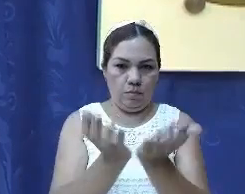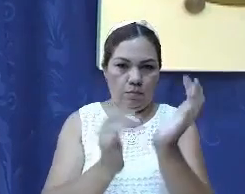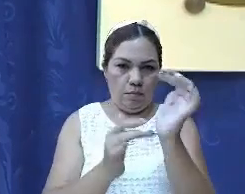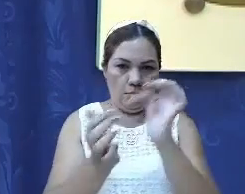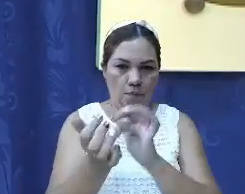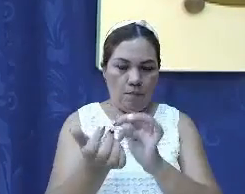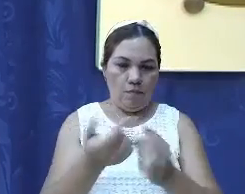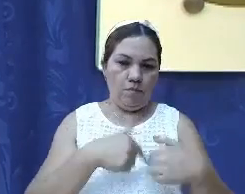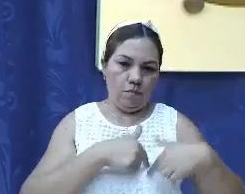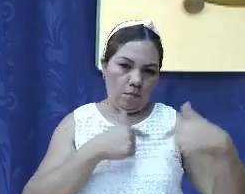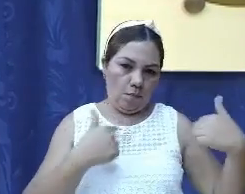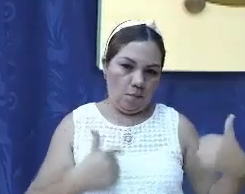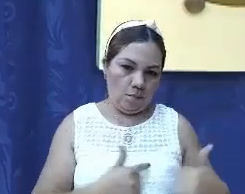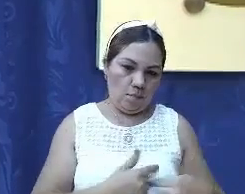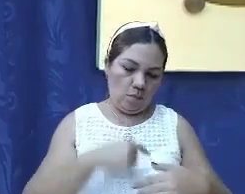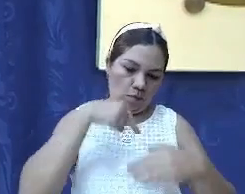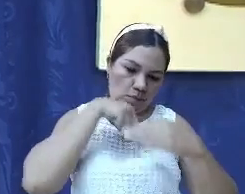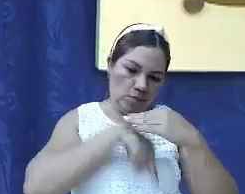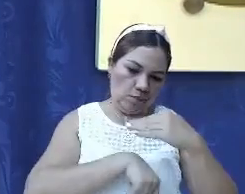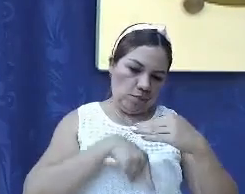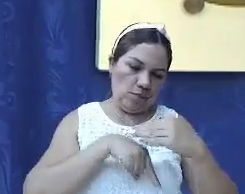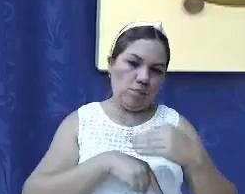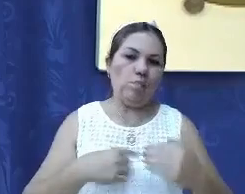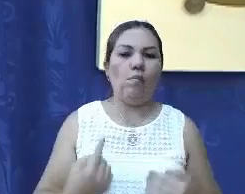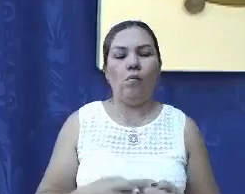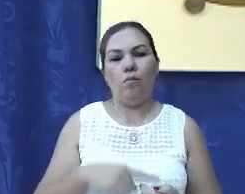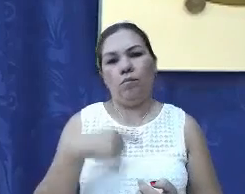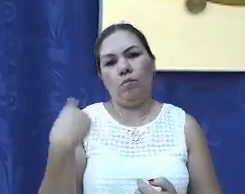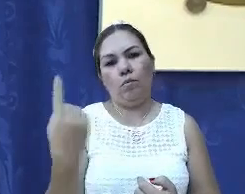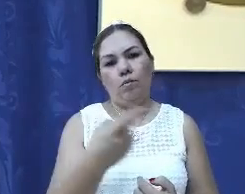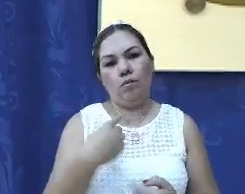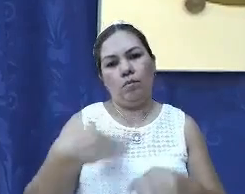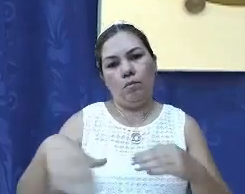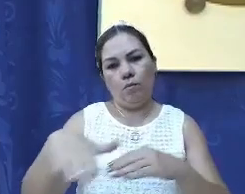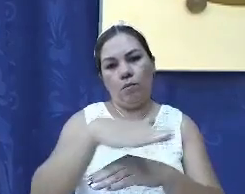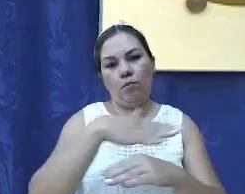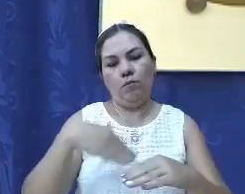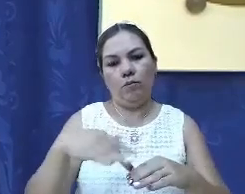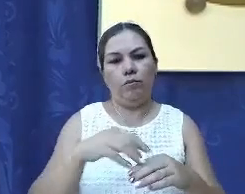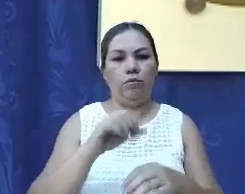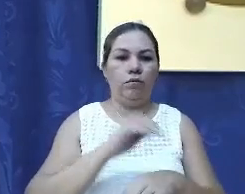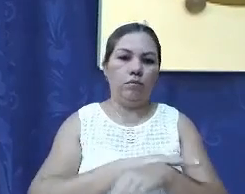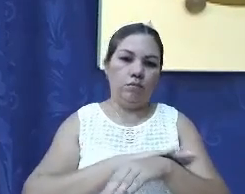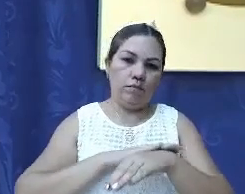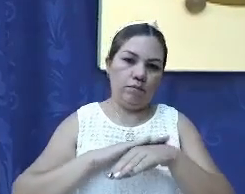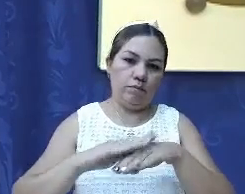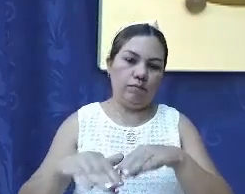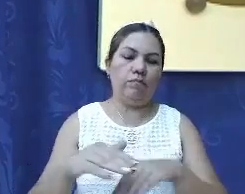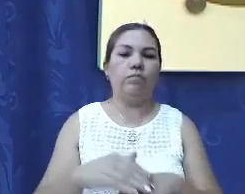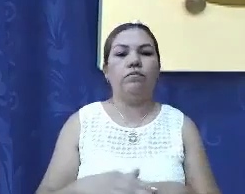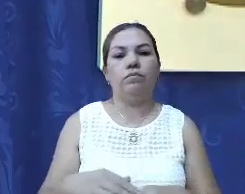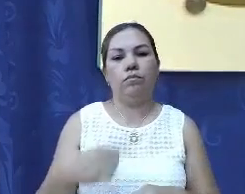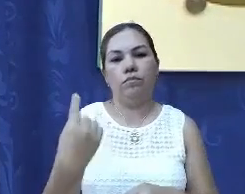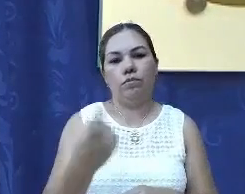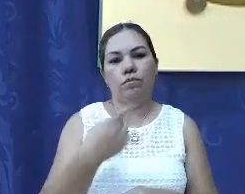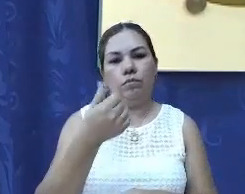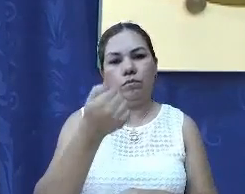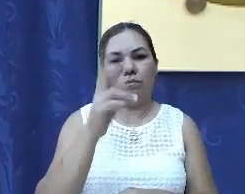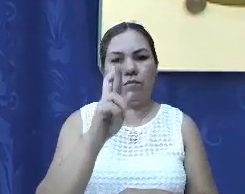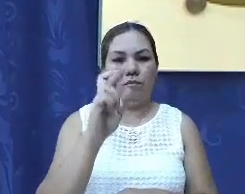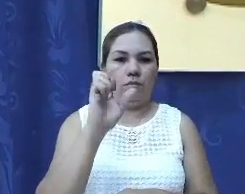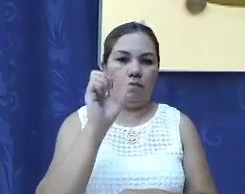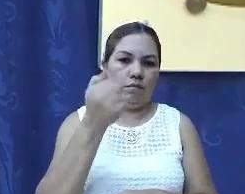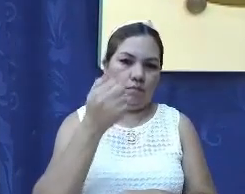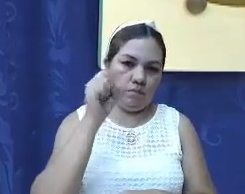y que tu pueblo sea sanado en todas las áreas. En el nombre de Jesús, Padre, te pido que